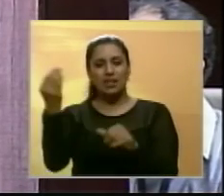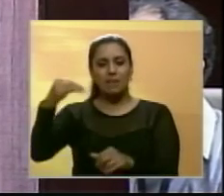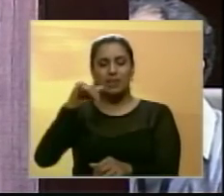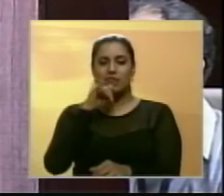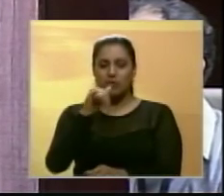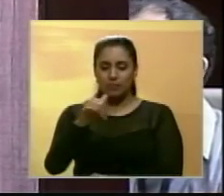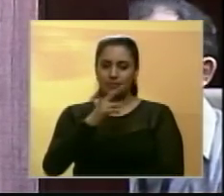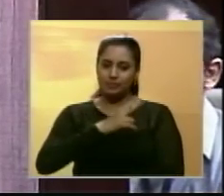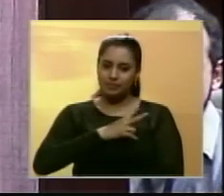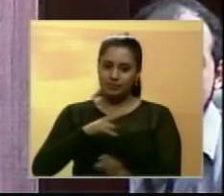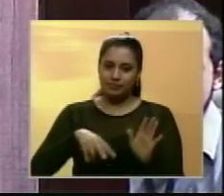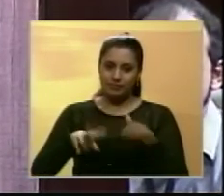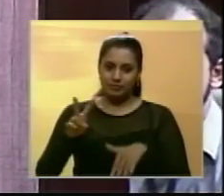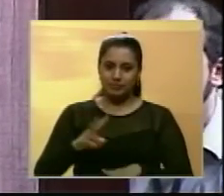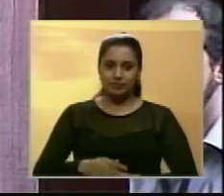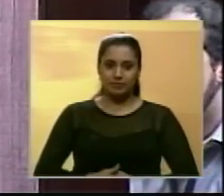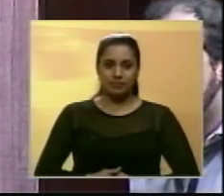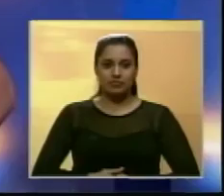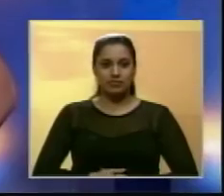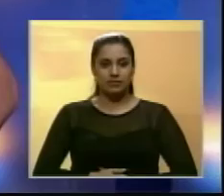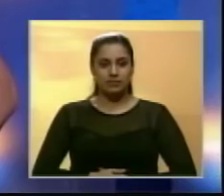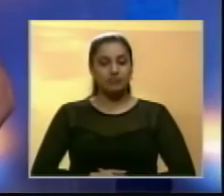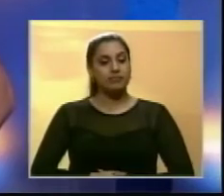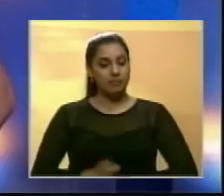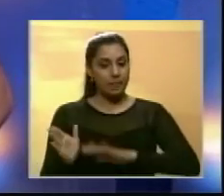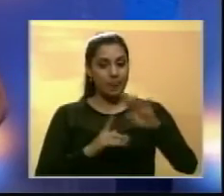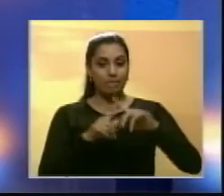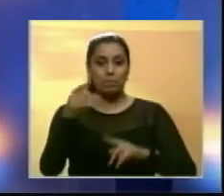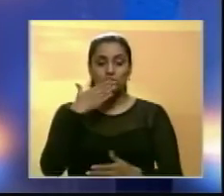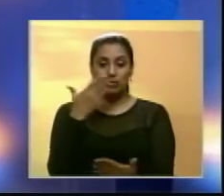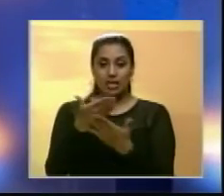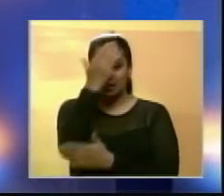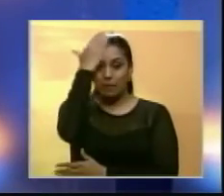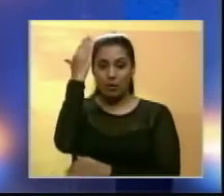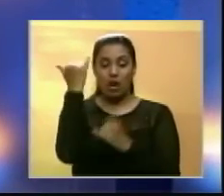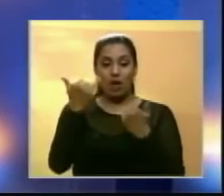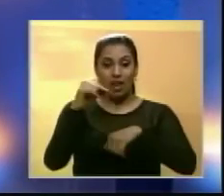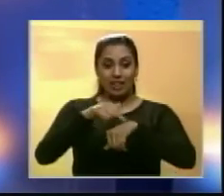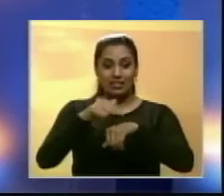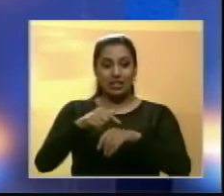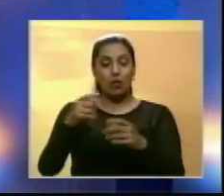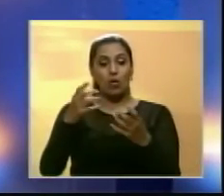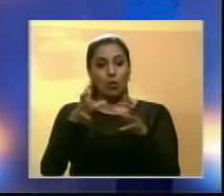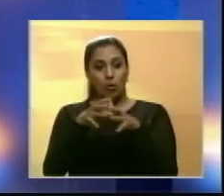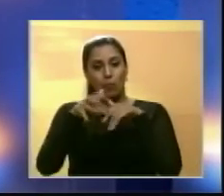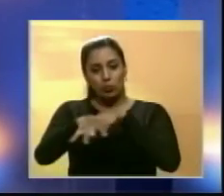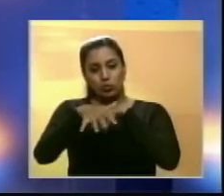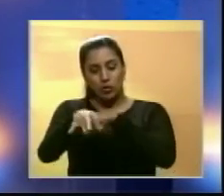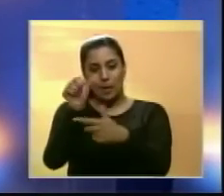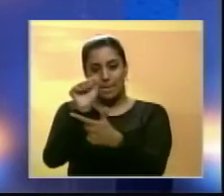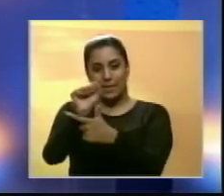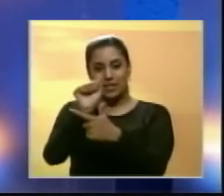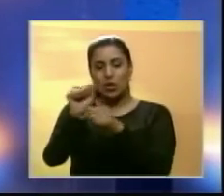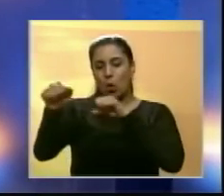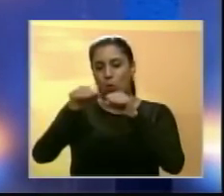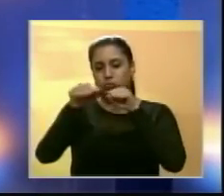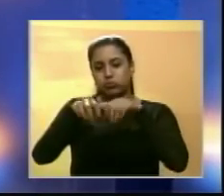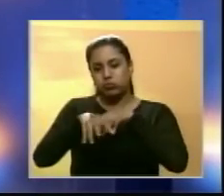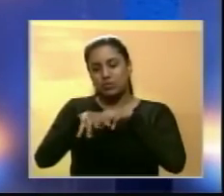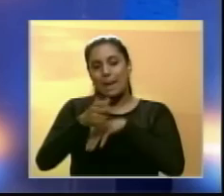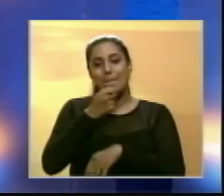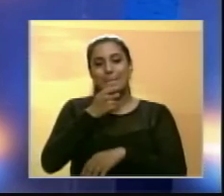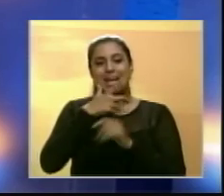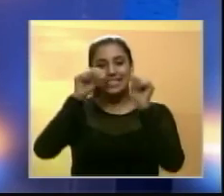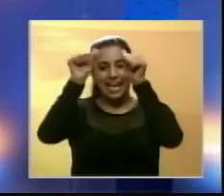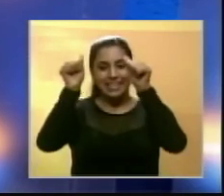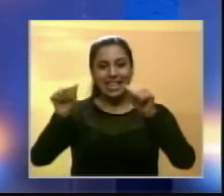la emisión meridiana de Noticiero Venevisión. Muchísimas gracias, Manuel. Y a esta hora, la militancia del Partido Socialista Unido de Venezuela se moviliza desde Bellas